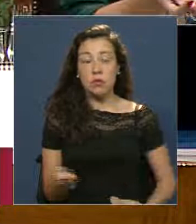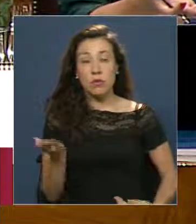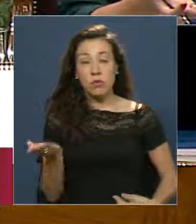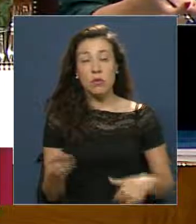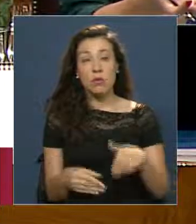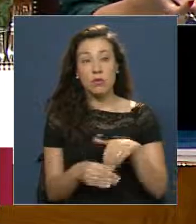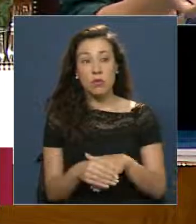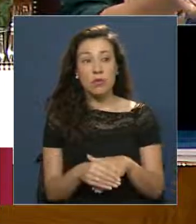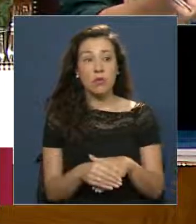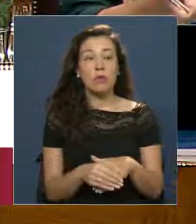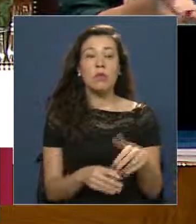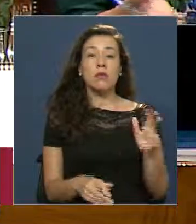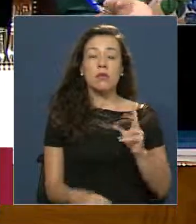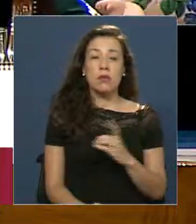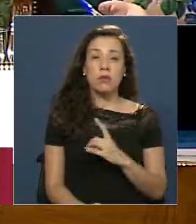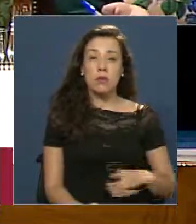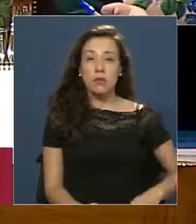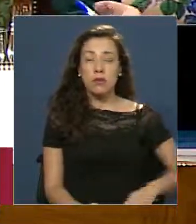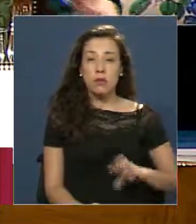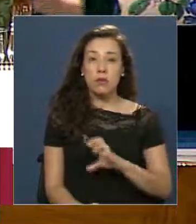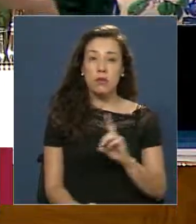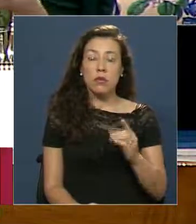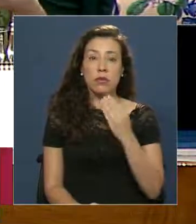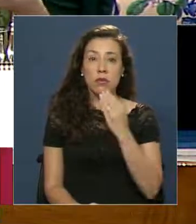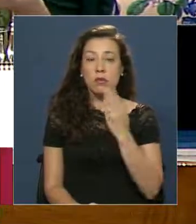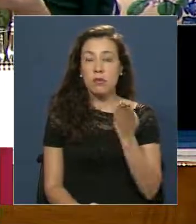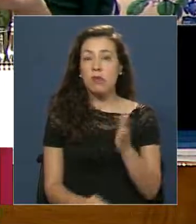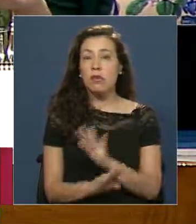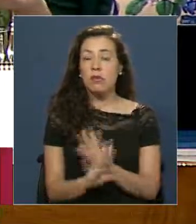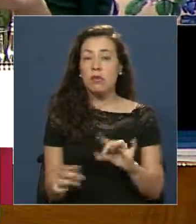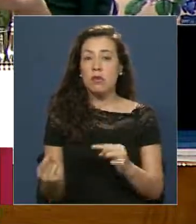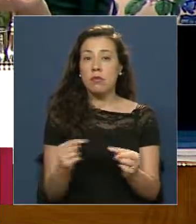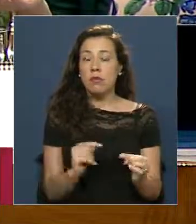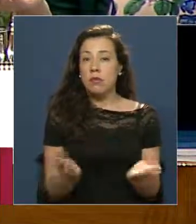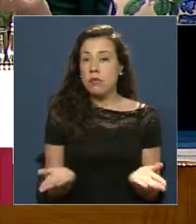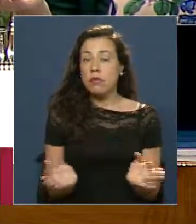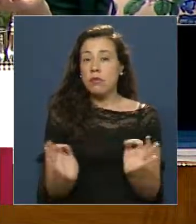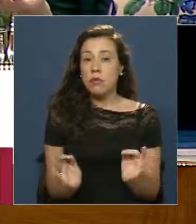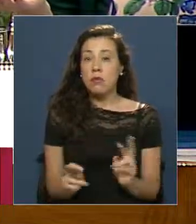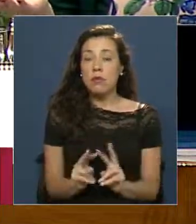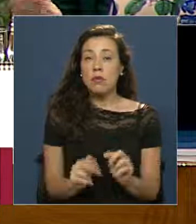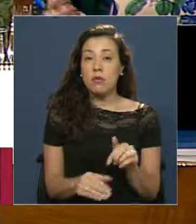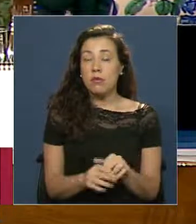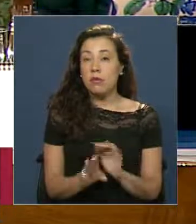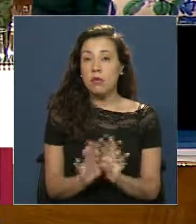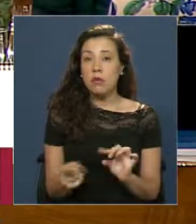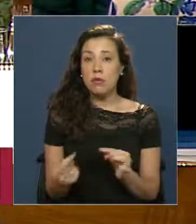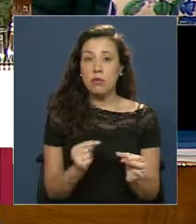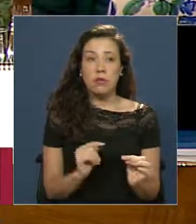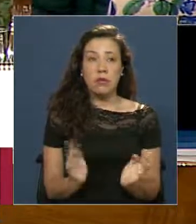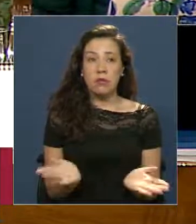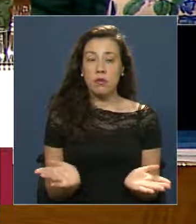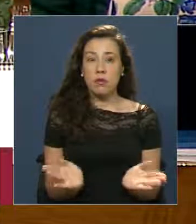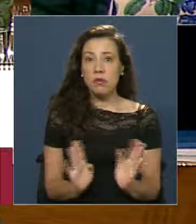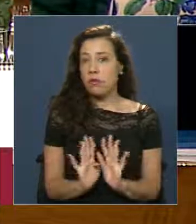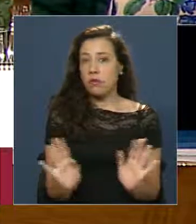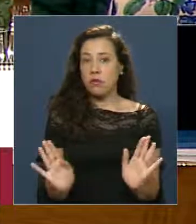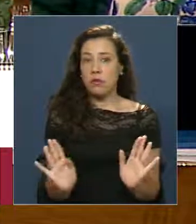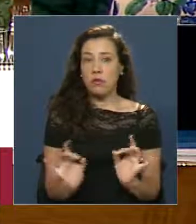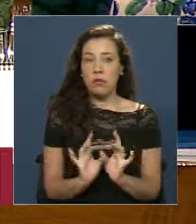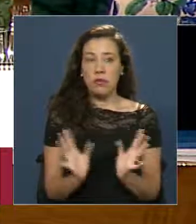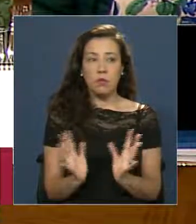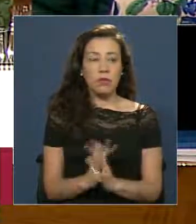pedido la votación, el señor diputado del PPD ha pedido el cierre del debate, y lo que estamos haciendo es votar el cierre del debate. Así de claro, así de